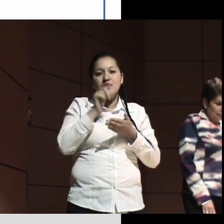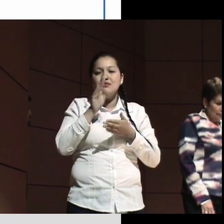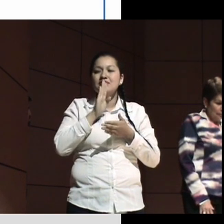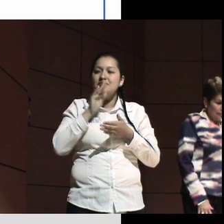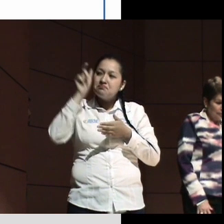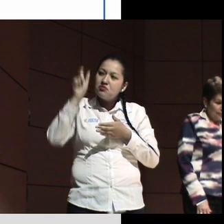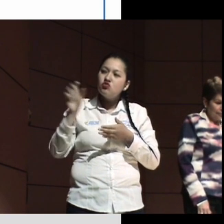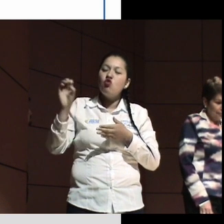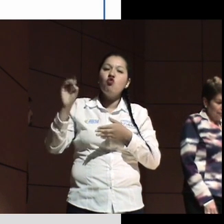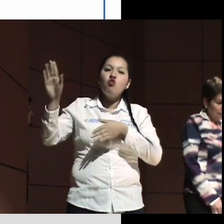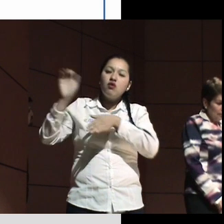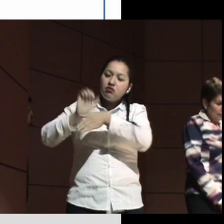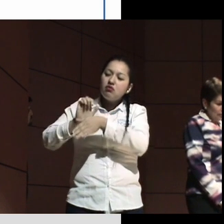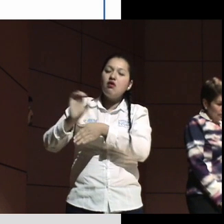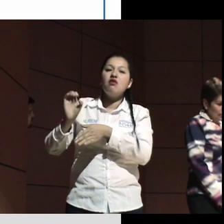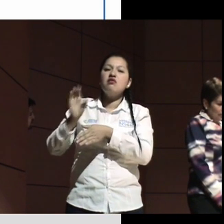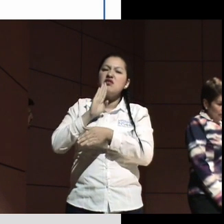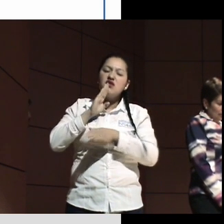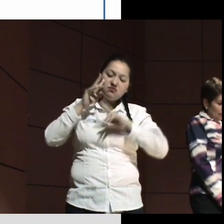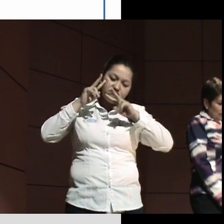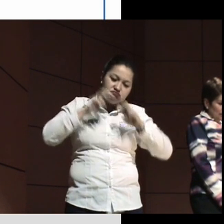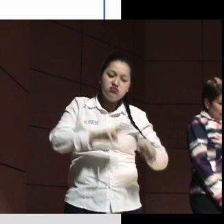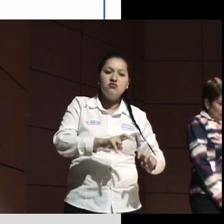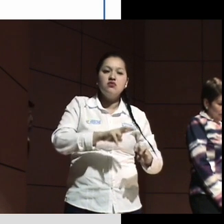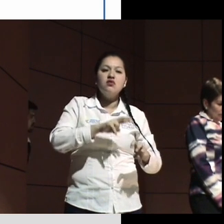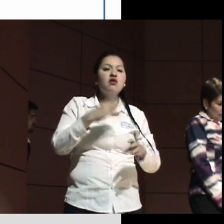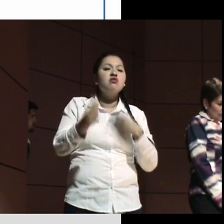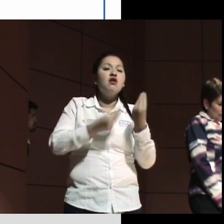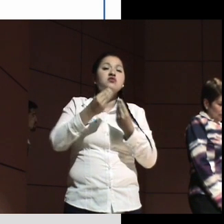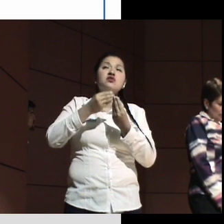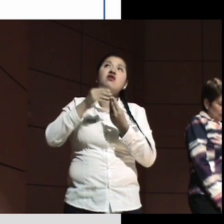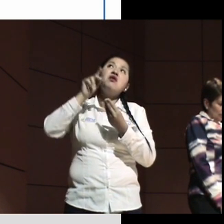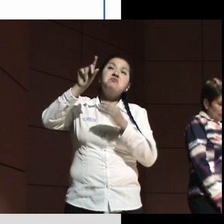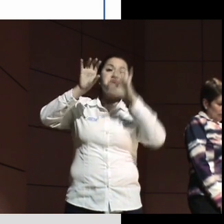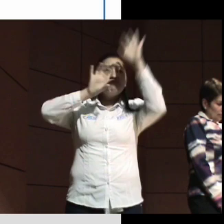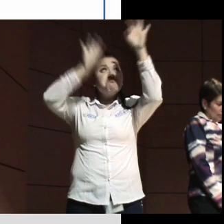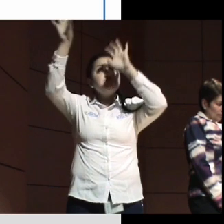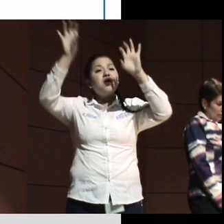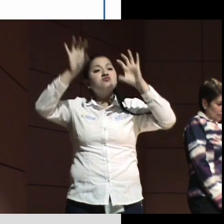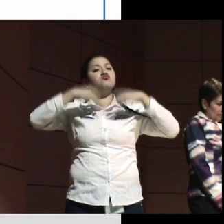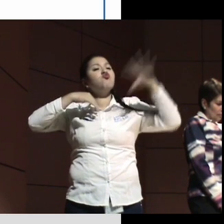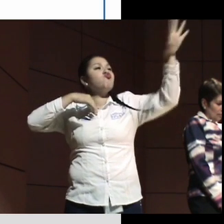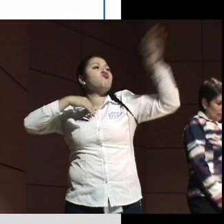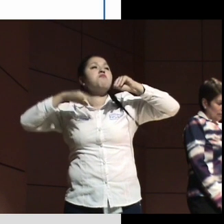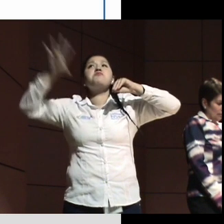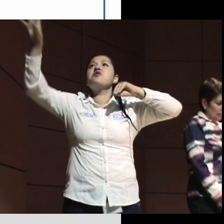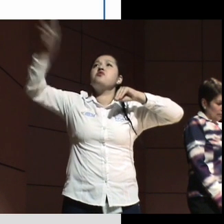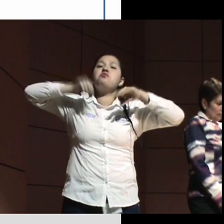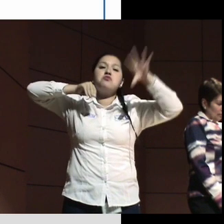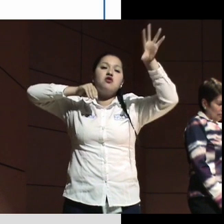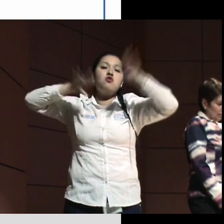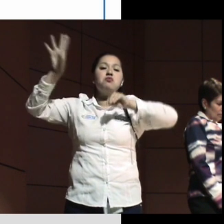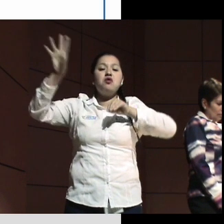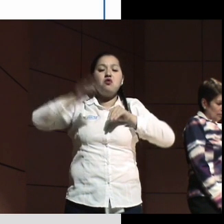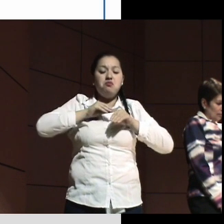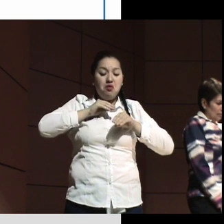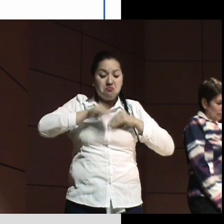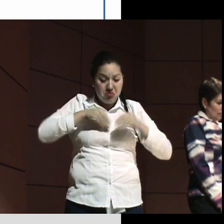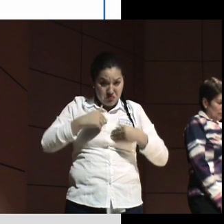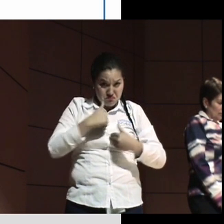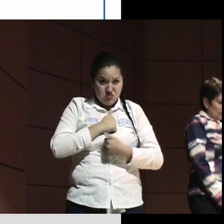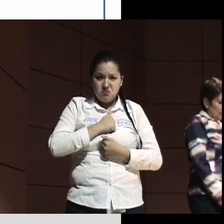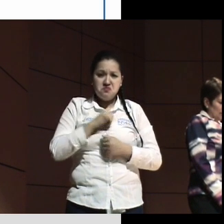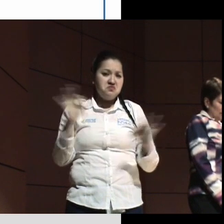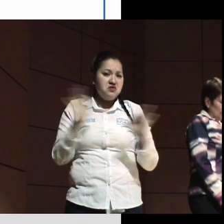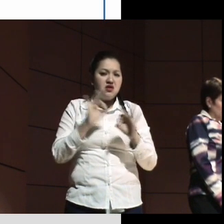sabemos o copiamos modelos extranjeros pero cuáles son las características las necesidades que como cultura que como sociedad